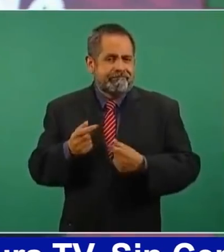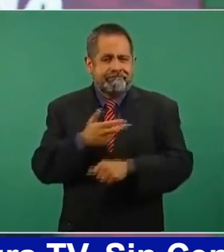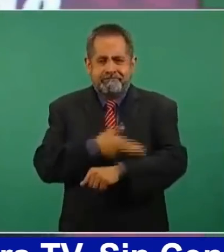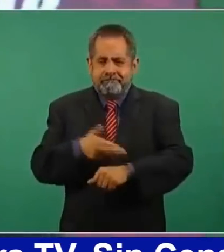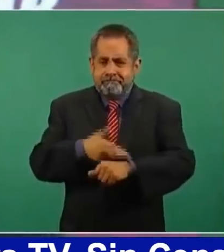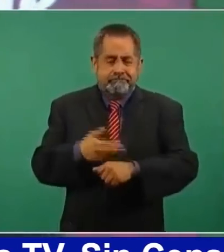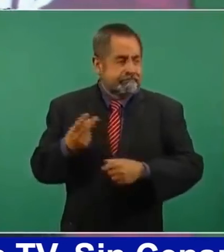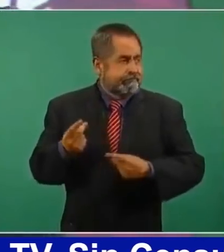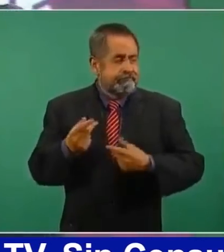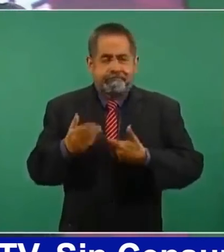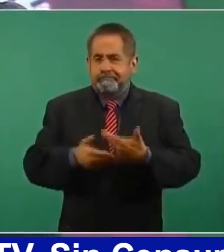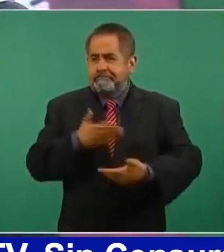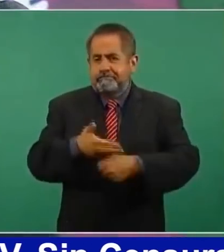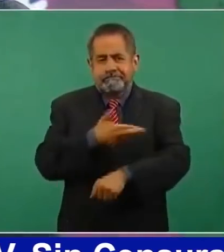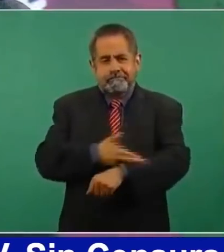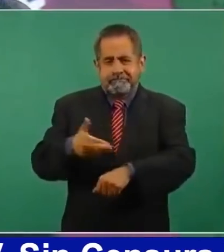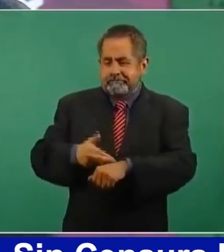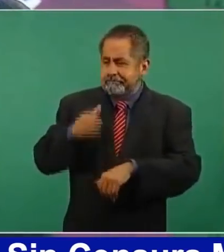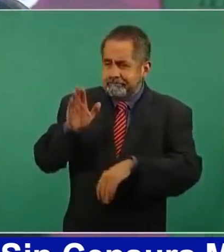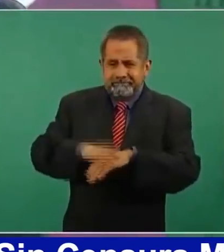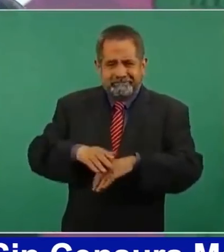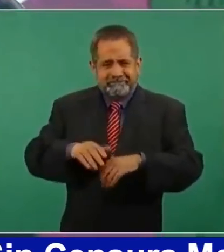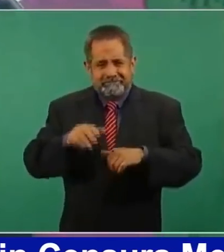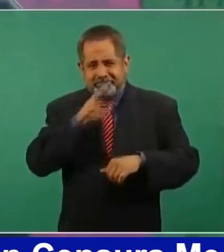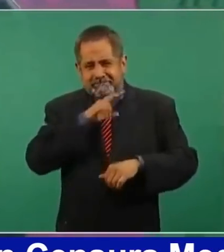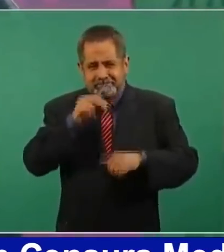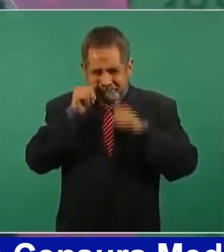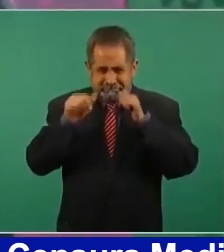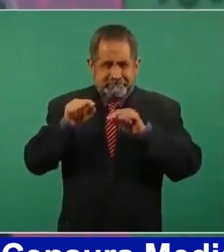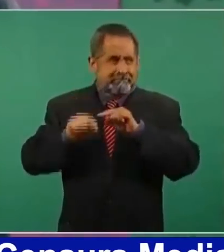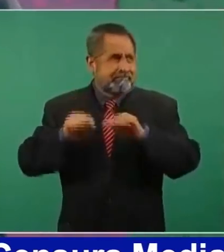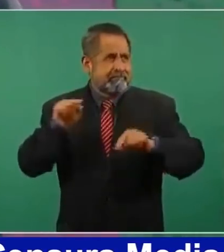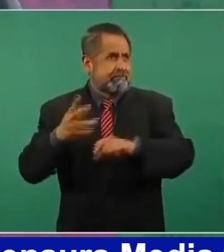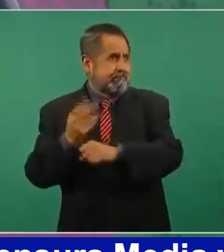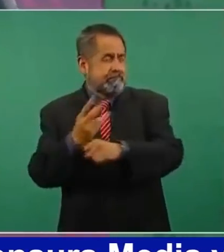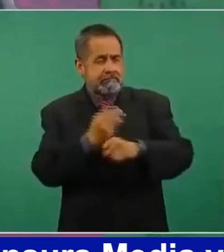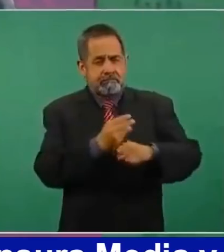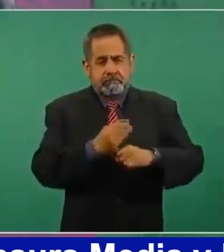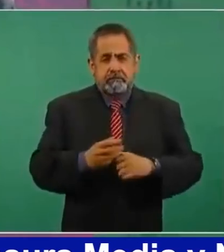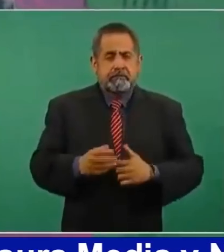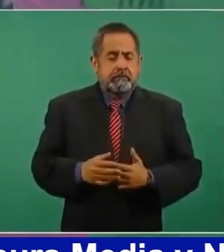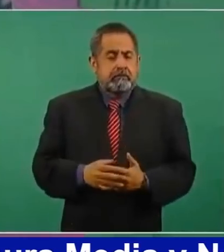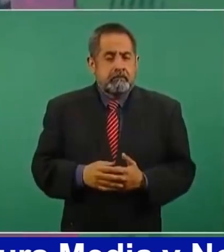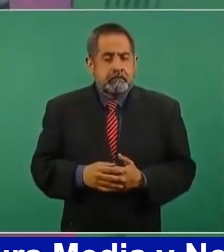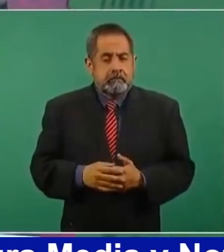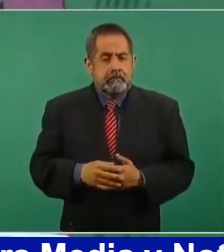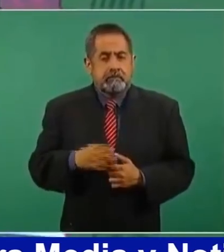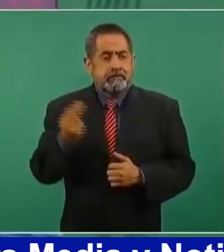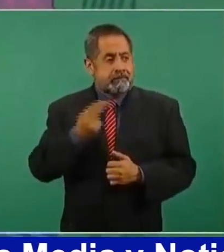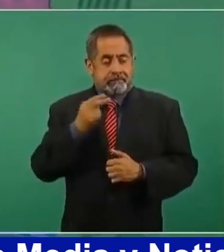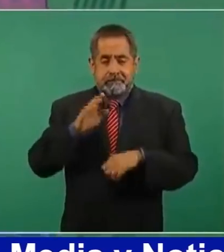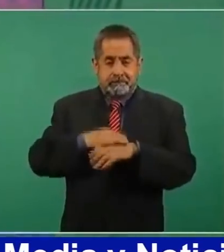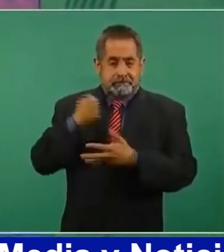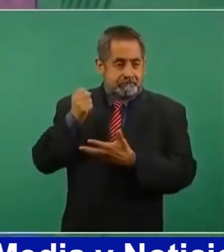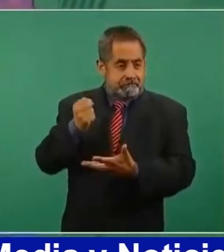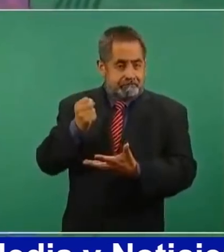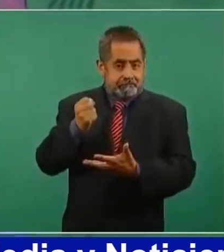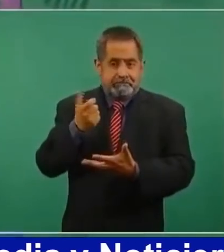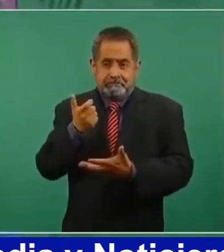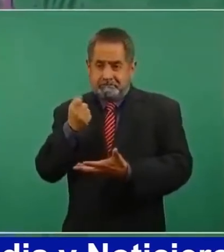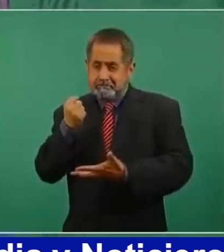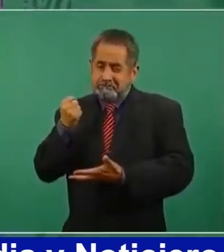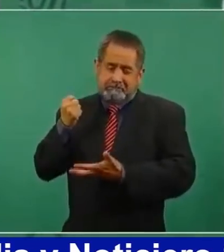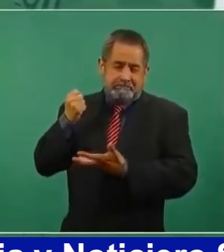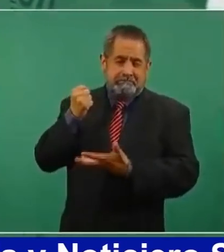demandó más atención, incluso más presupuesto. Desde antes de